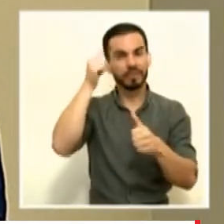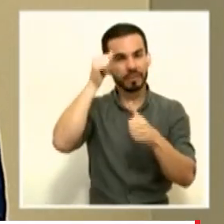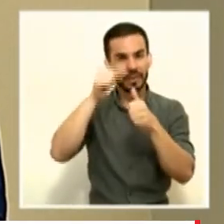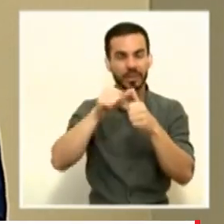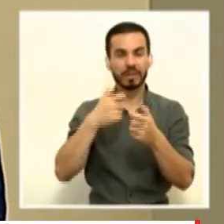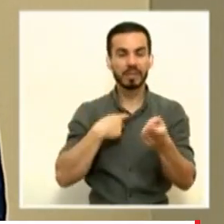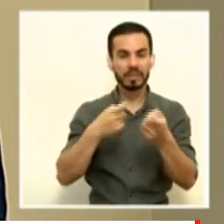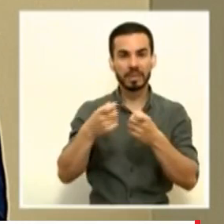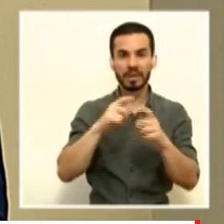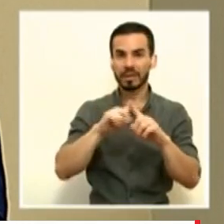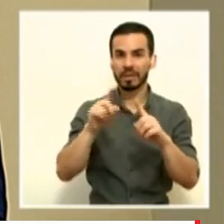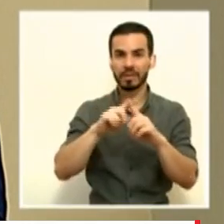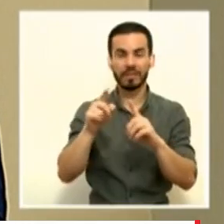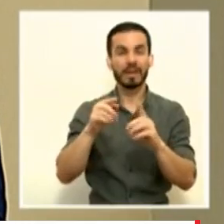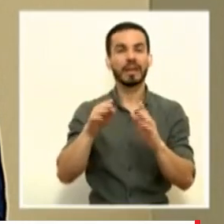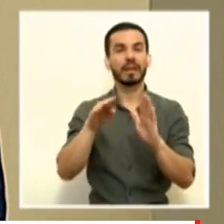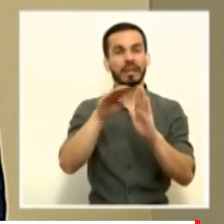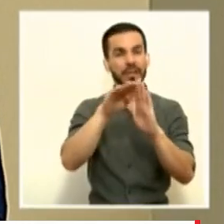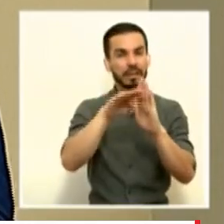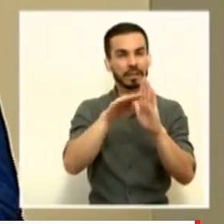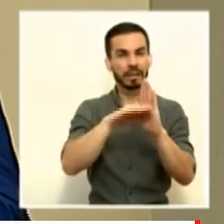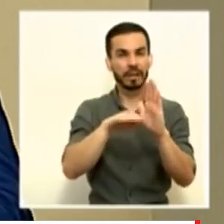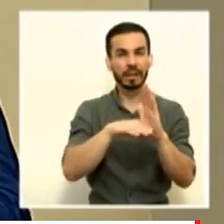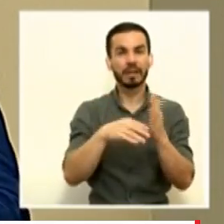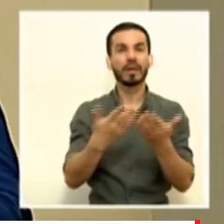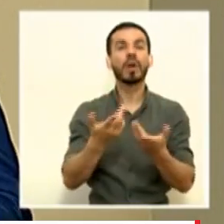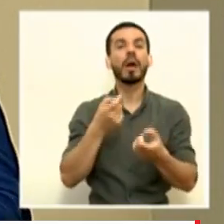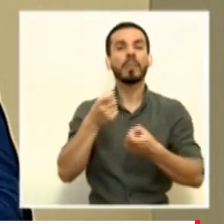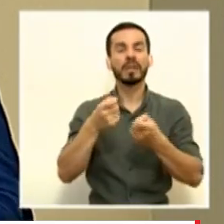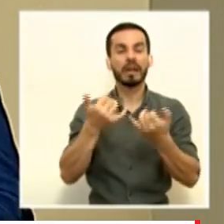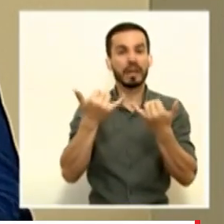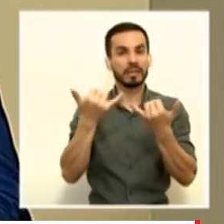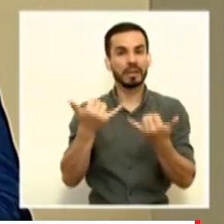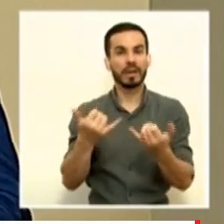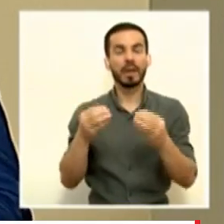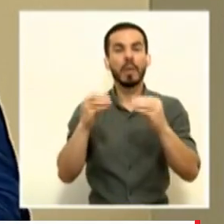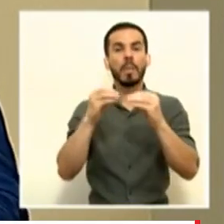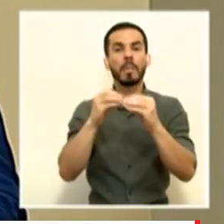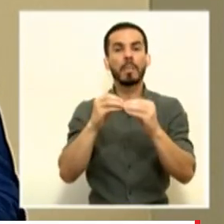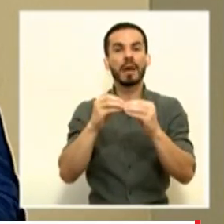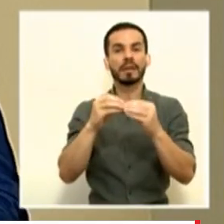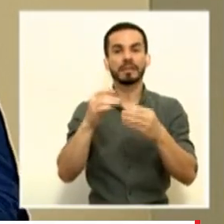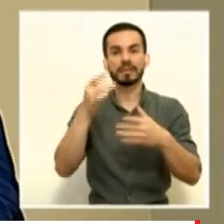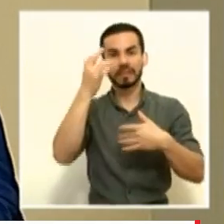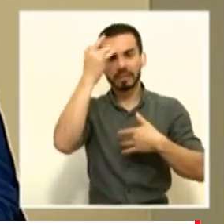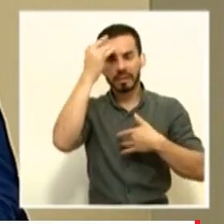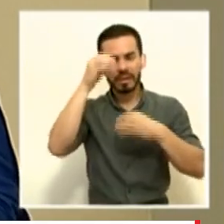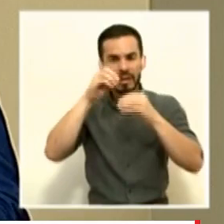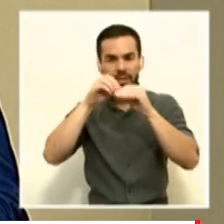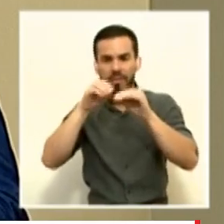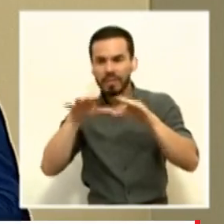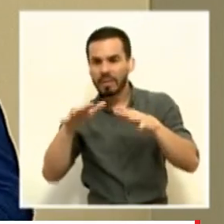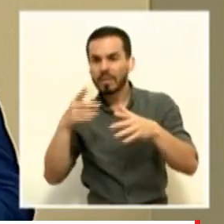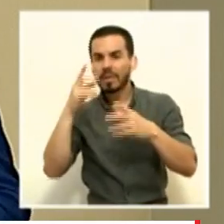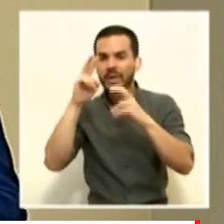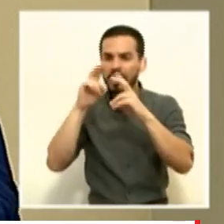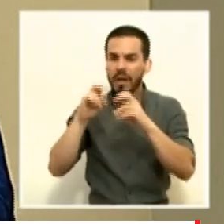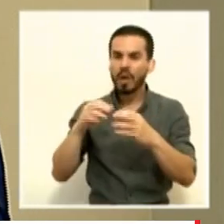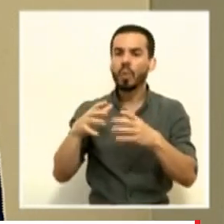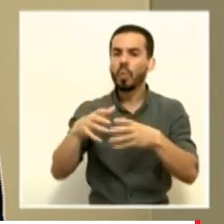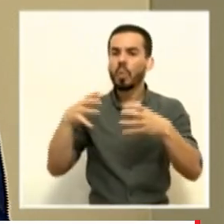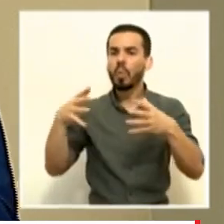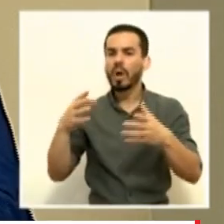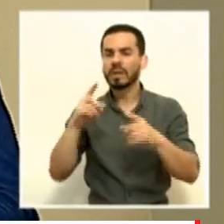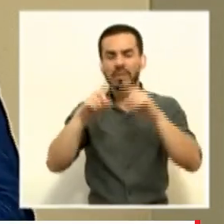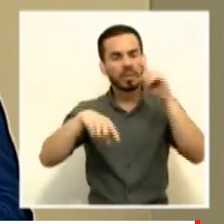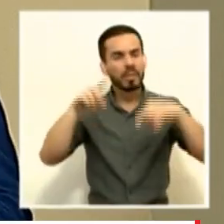manejando diferentes indicadores, algunos, o más bien lo que se ha manejado hasta el momento, son más epidemiológicos, desde el punto de vista del incremento de casos, de la